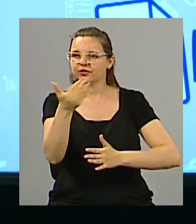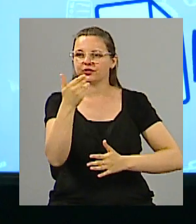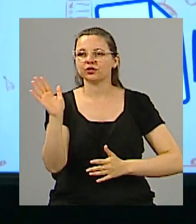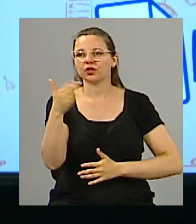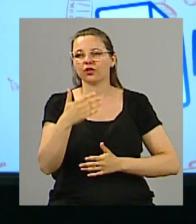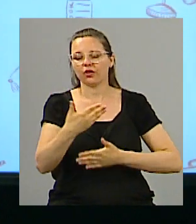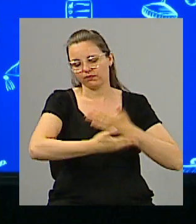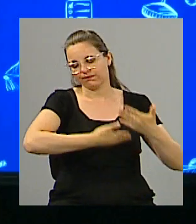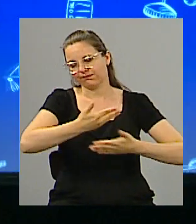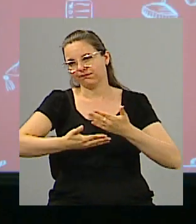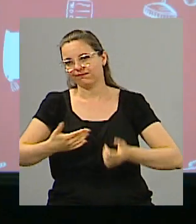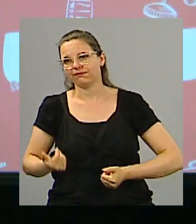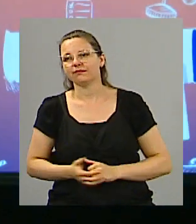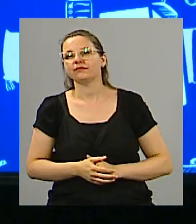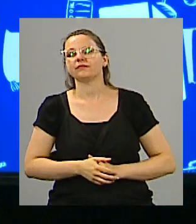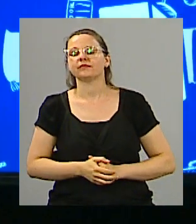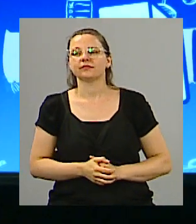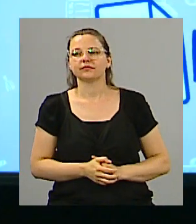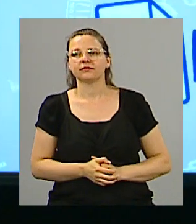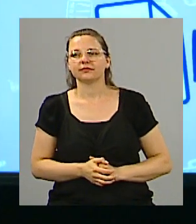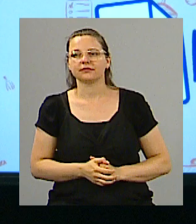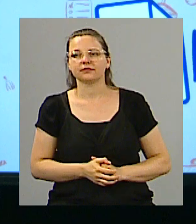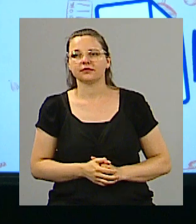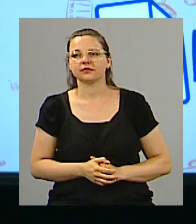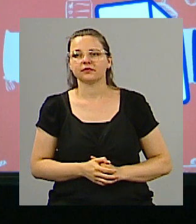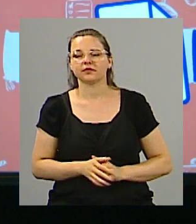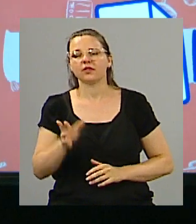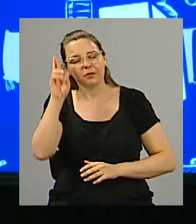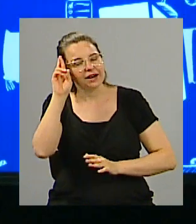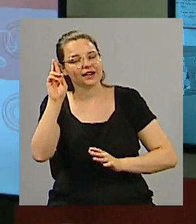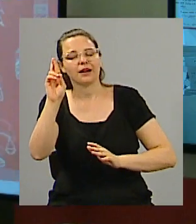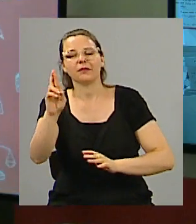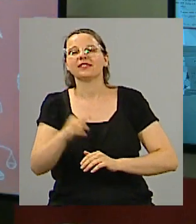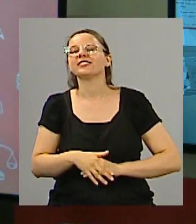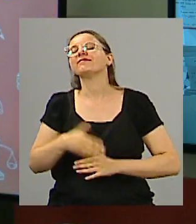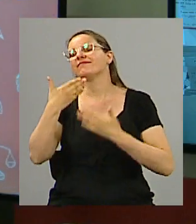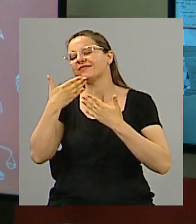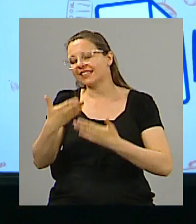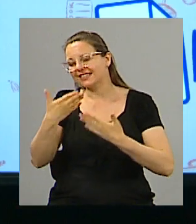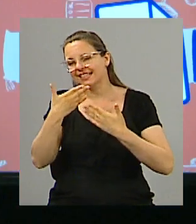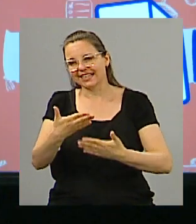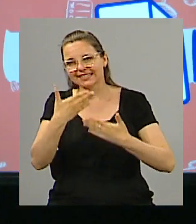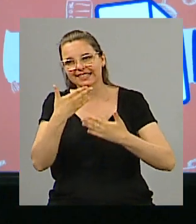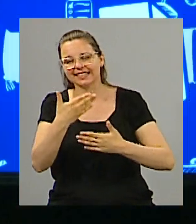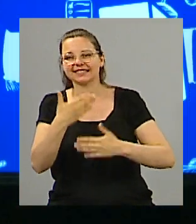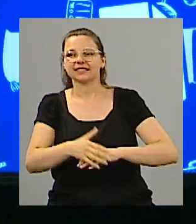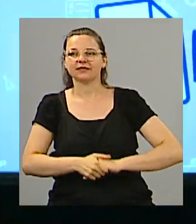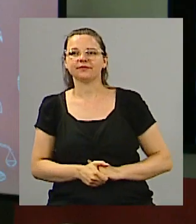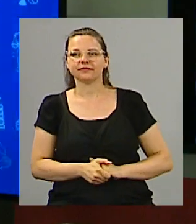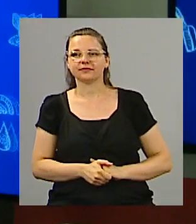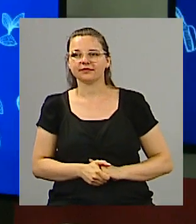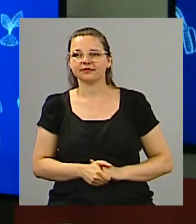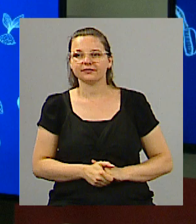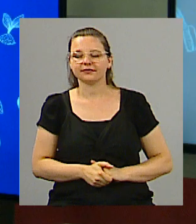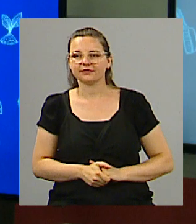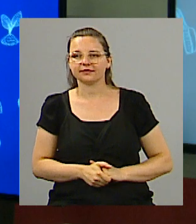convivir con esto que nos toca y que sea en forma pacífica y respetuosa. Sin duda. Muchísimas gracias nuevamente. Bueno, gracias a vos. Así